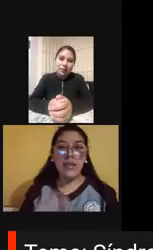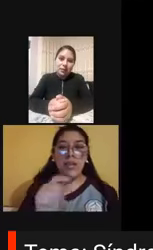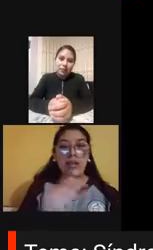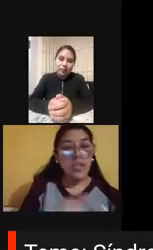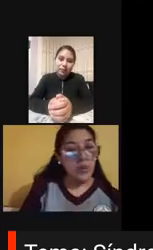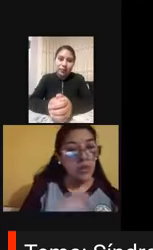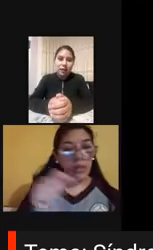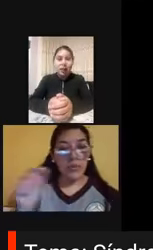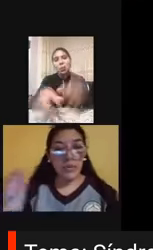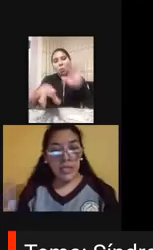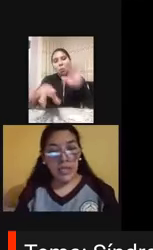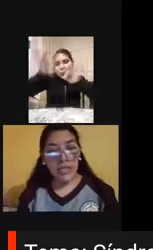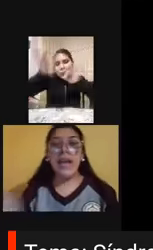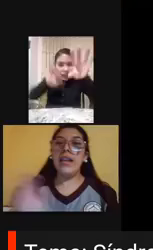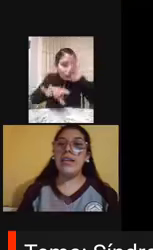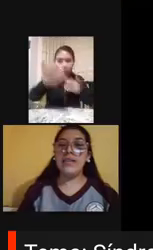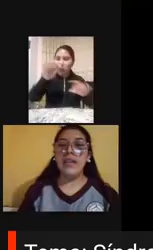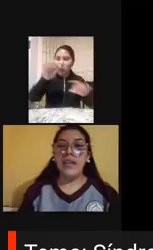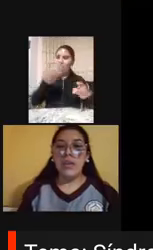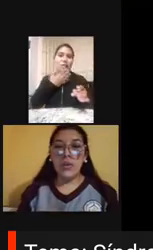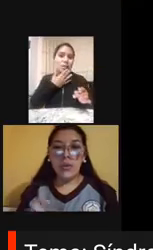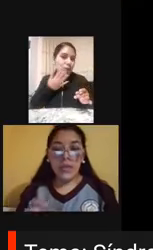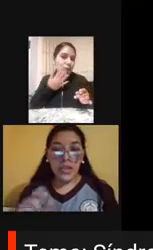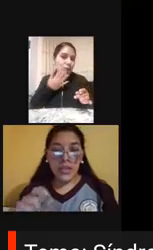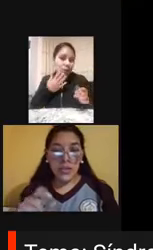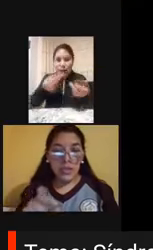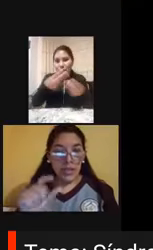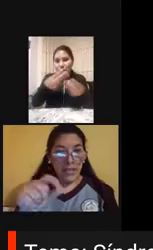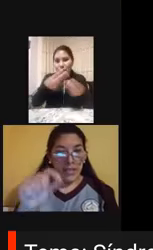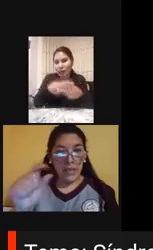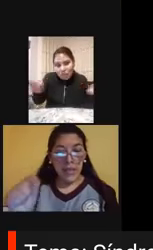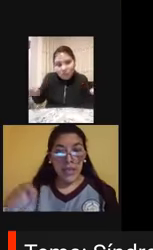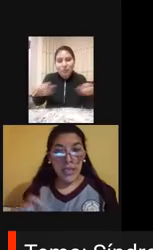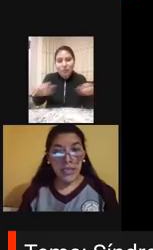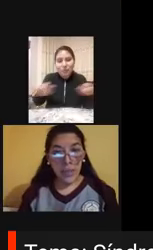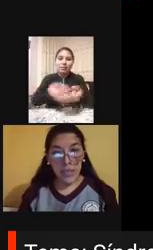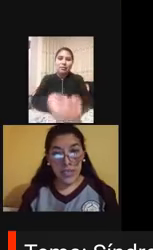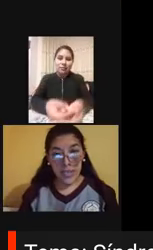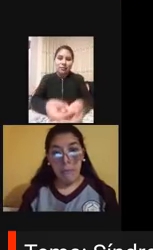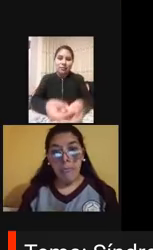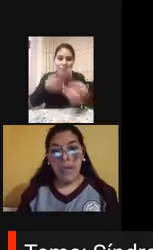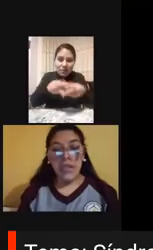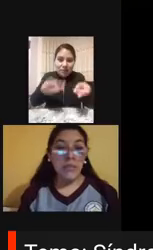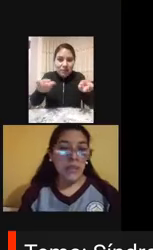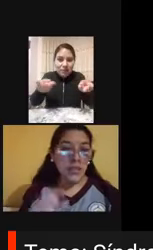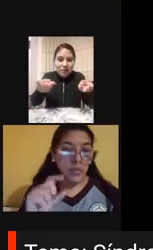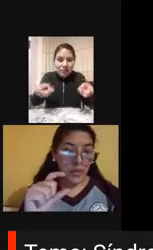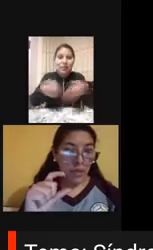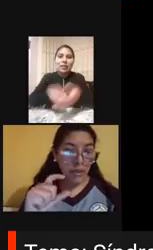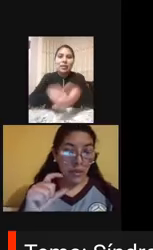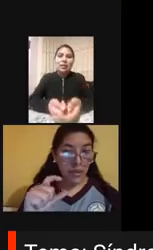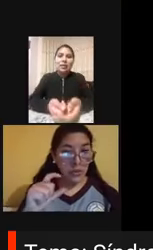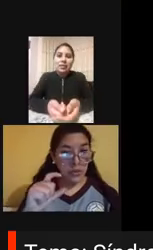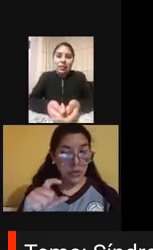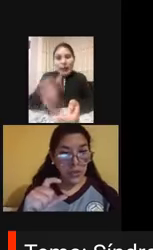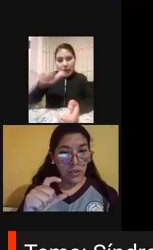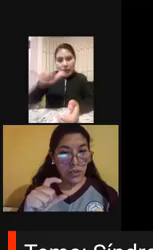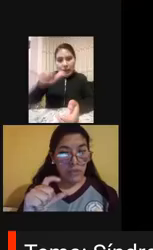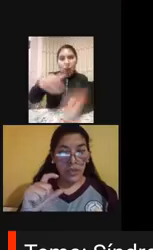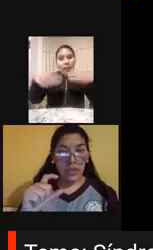colores, transportar algunos materiales, o en todo caso, realizar pequeñas secuencias. También tenemos el armado de